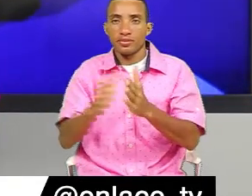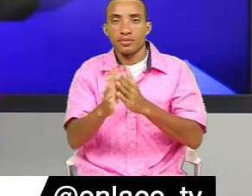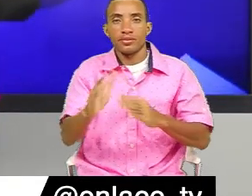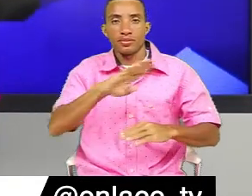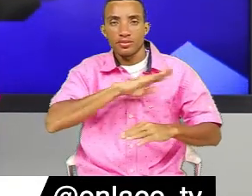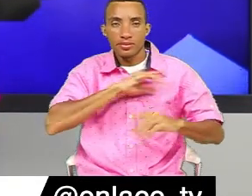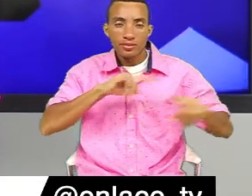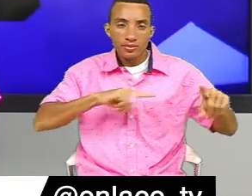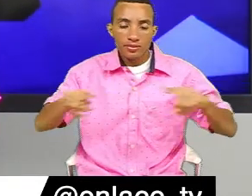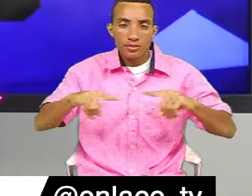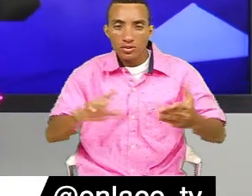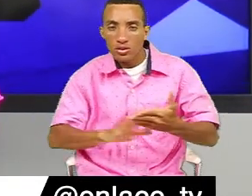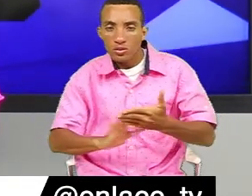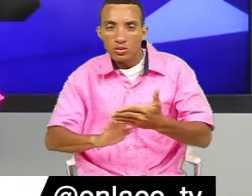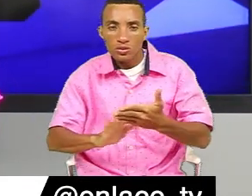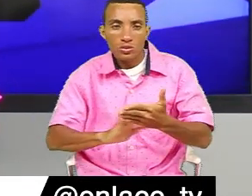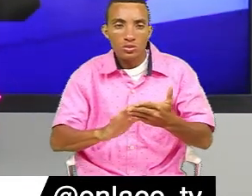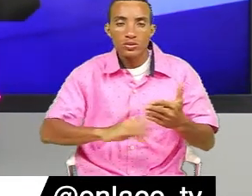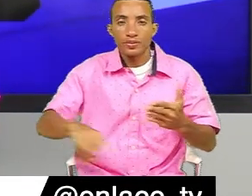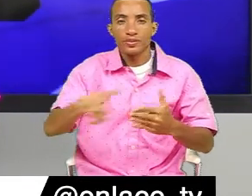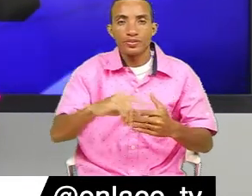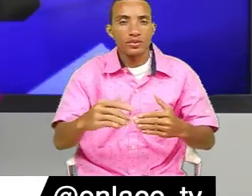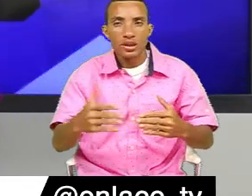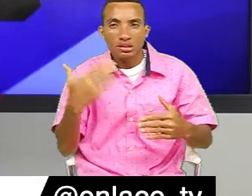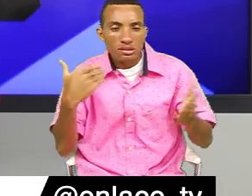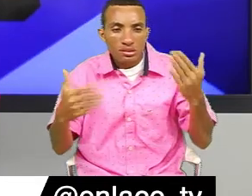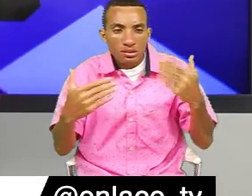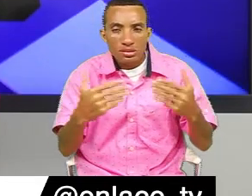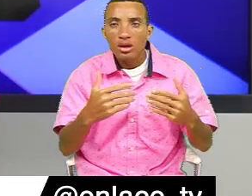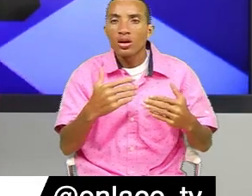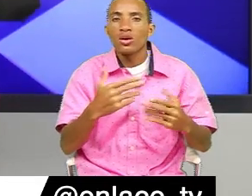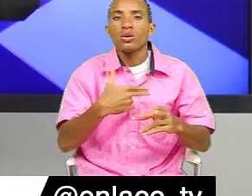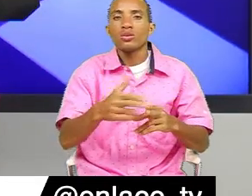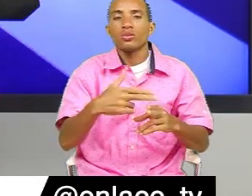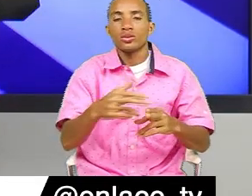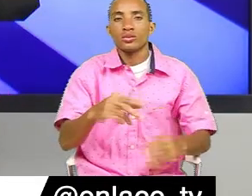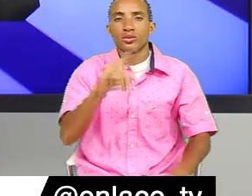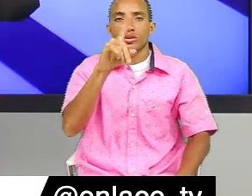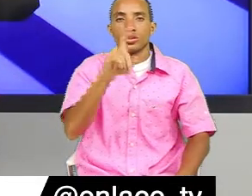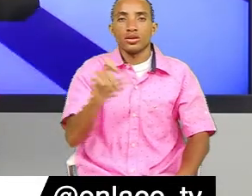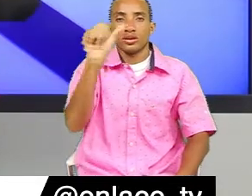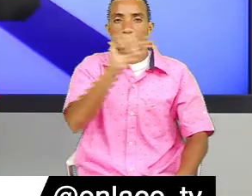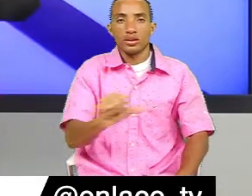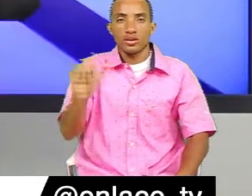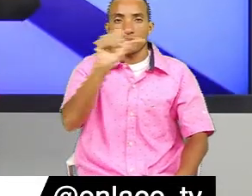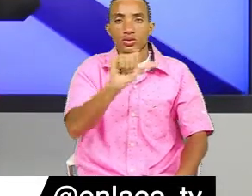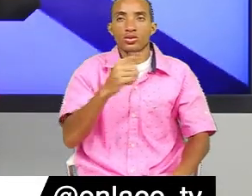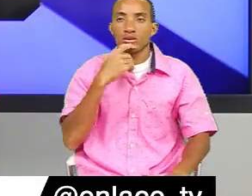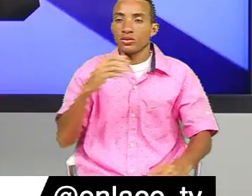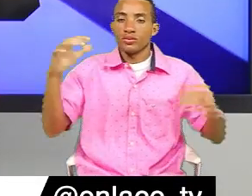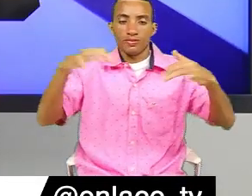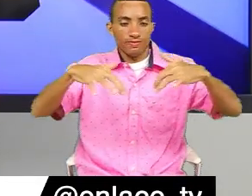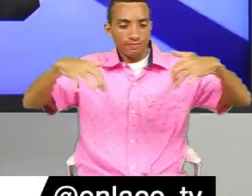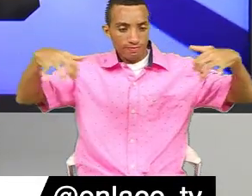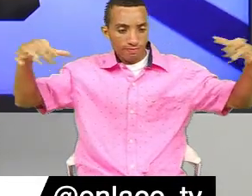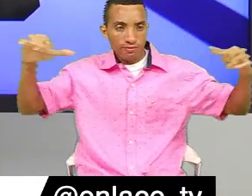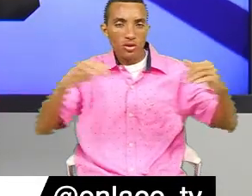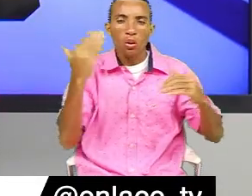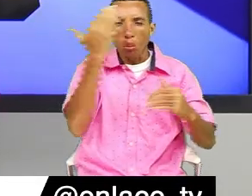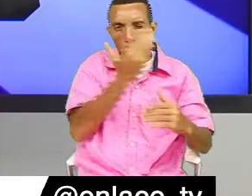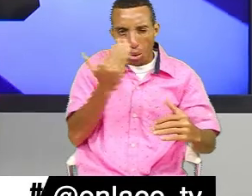ultima los detalles con los organismos de socorro de lo que será el próximo 6 de agosto un simulacro desde el Estadio Daniel Villa Zapata. La emergencia que